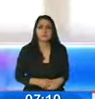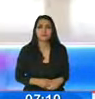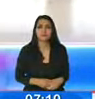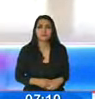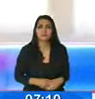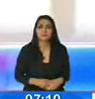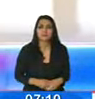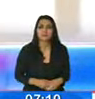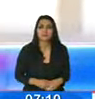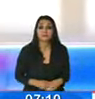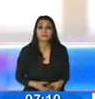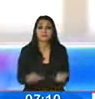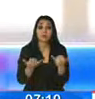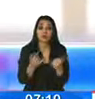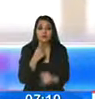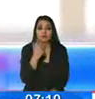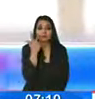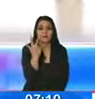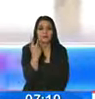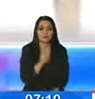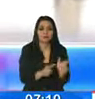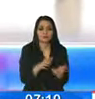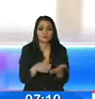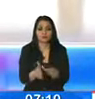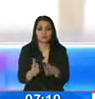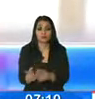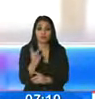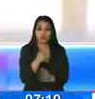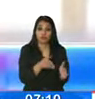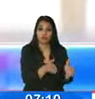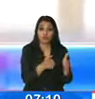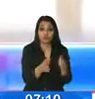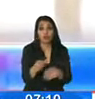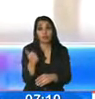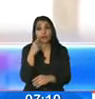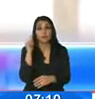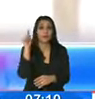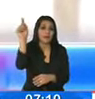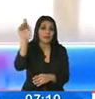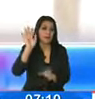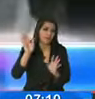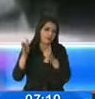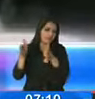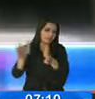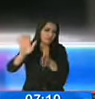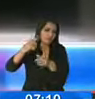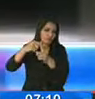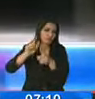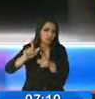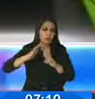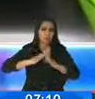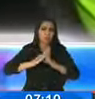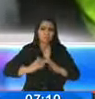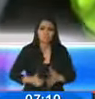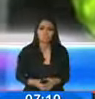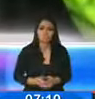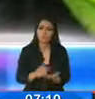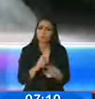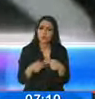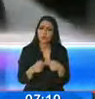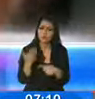Y ahorita tengo entendido que son tres, los dos que están aquí y el otro señor que está por ahí arriba velándose. El hecho se registró este fin de